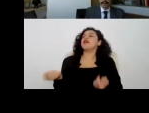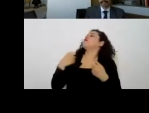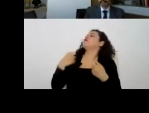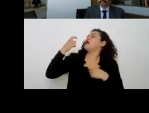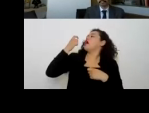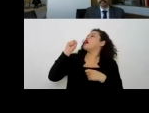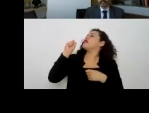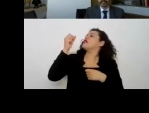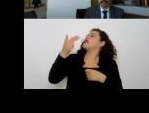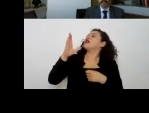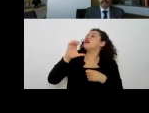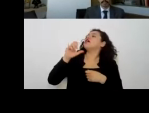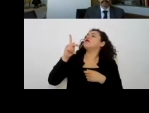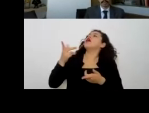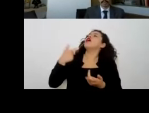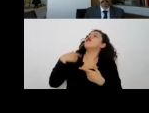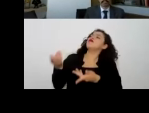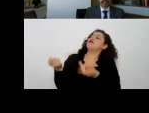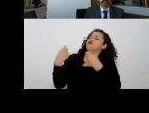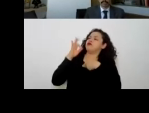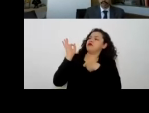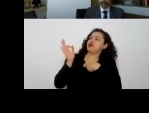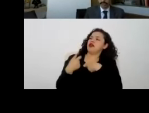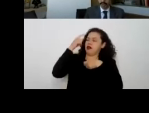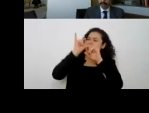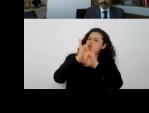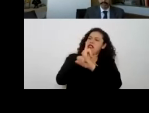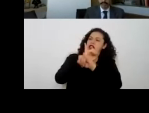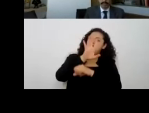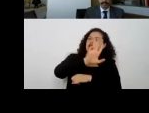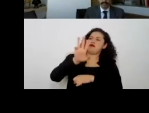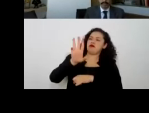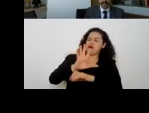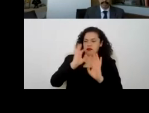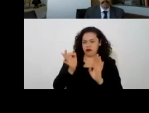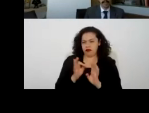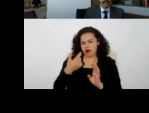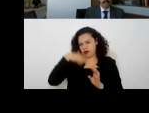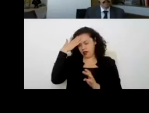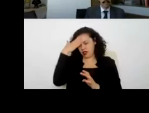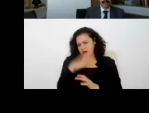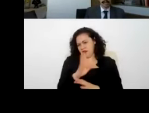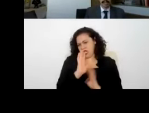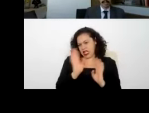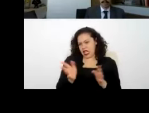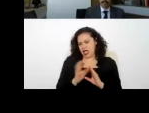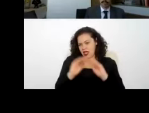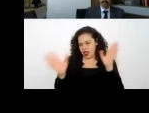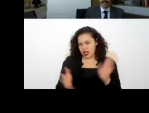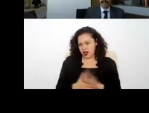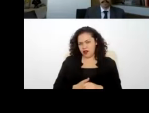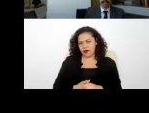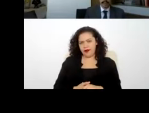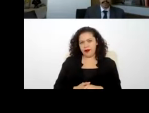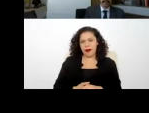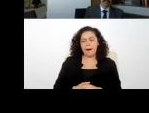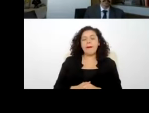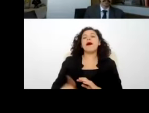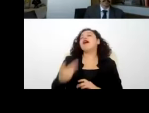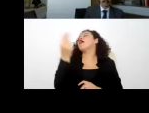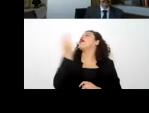portal. Y bueno, pues todo esto seguramente ya lo saben nuevamente. Requiere el uso de la